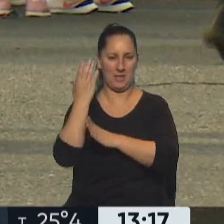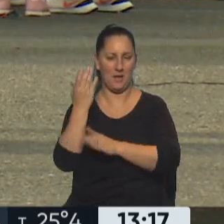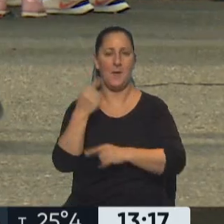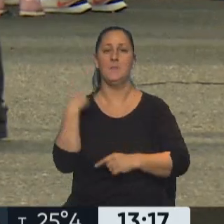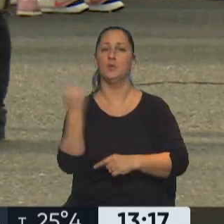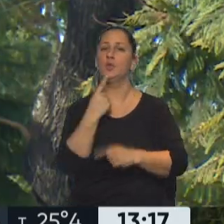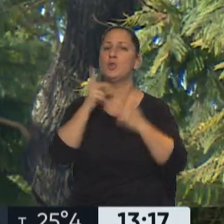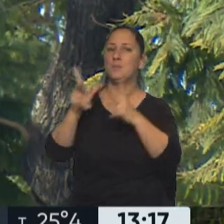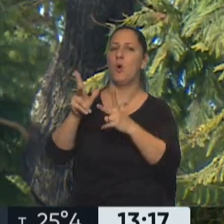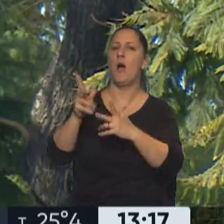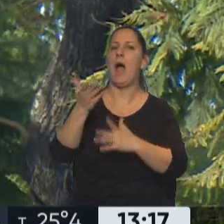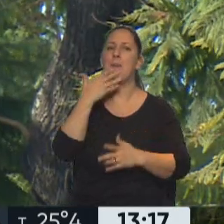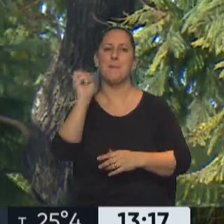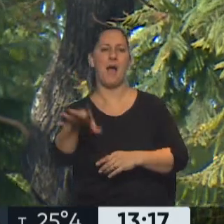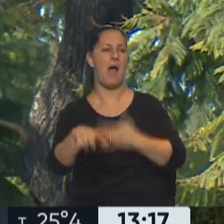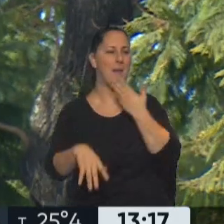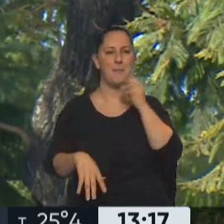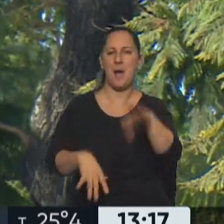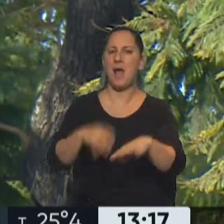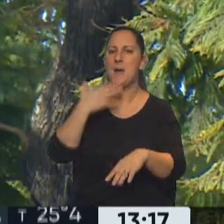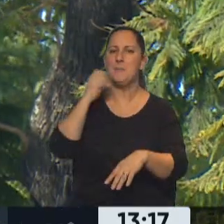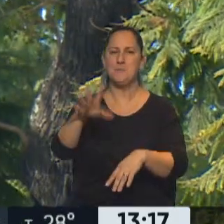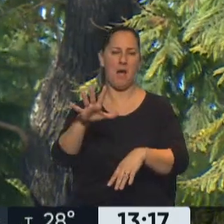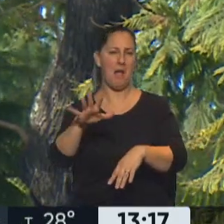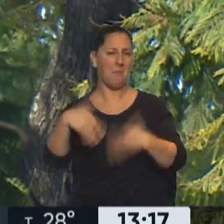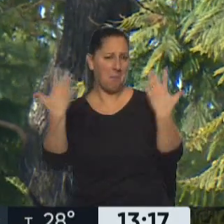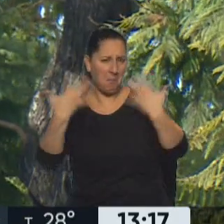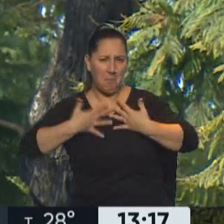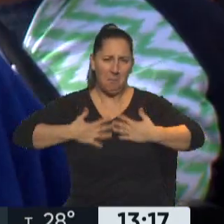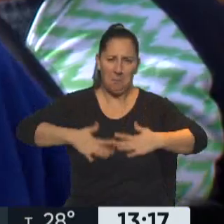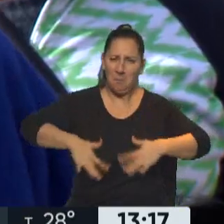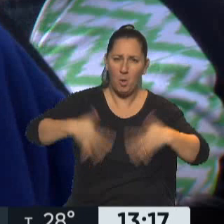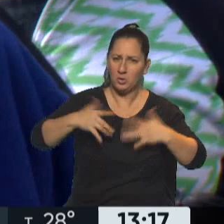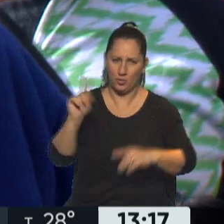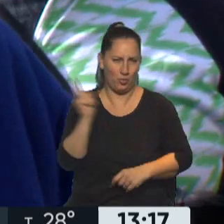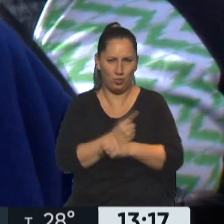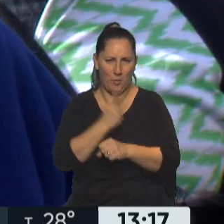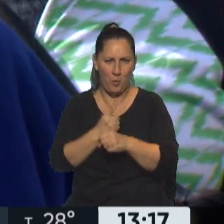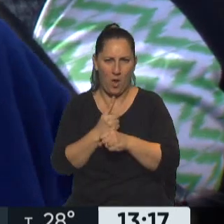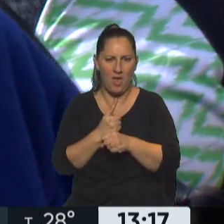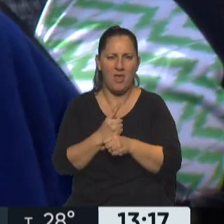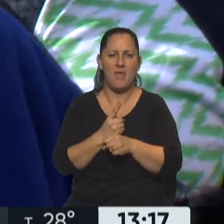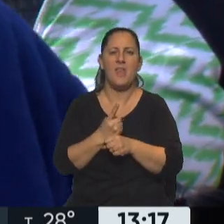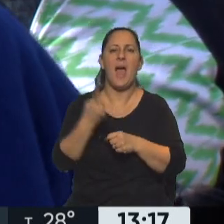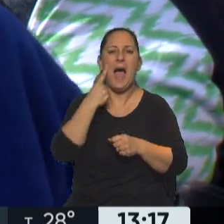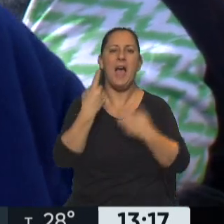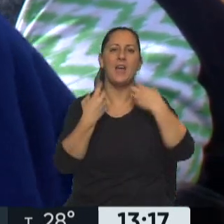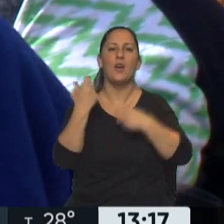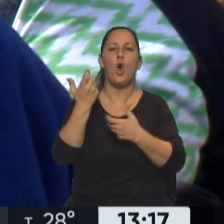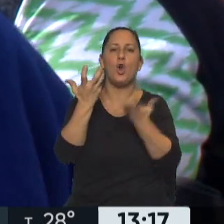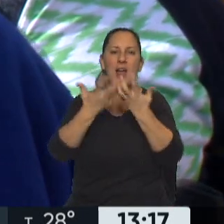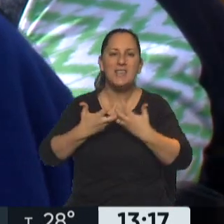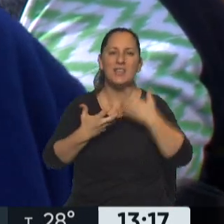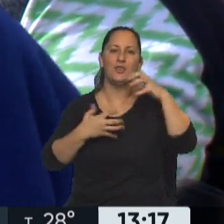puede ensuciar tan mansamente, como lo vienen ensuciando, y en una convivencia con algunos multimedios y con